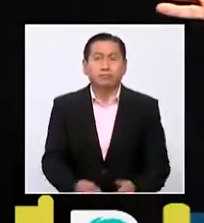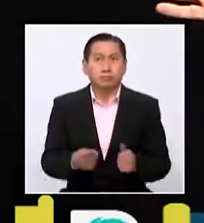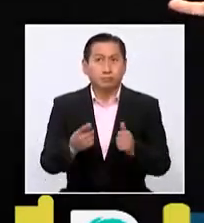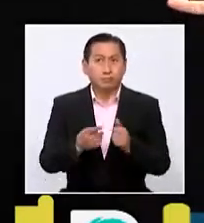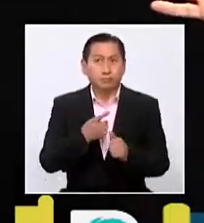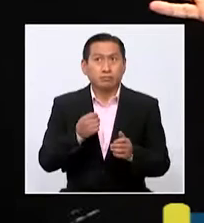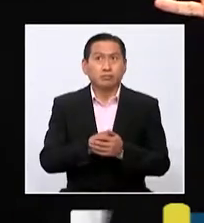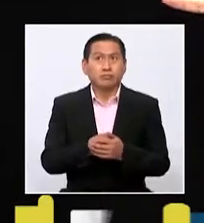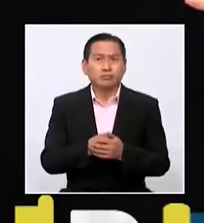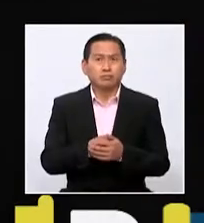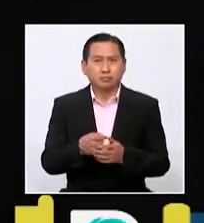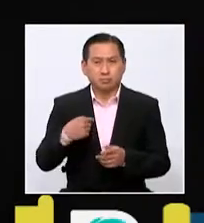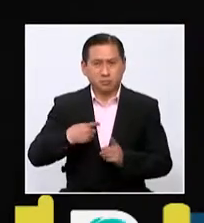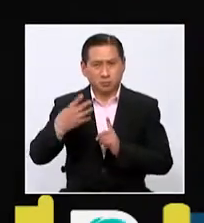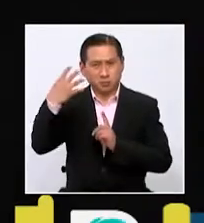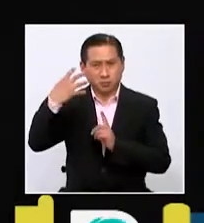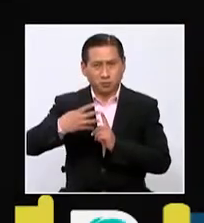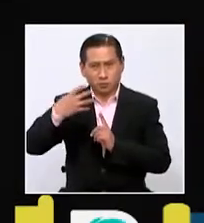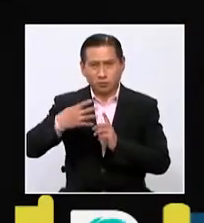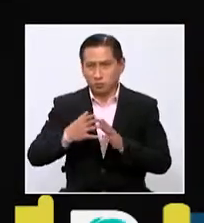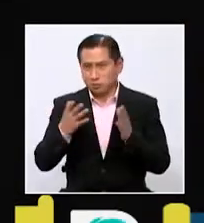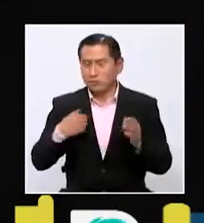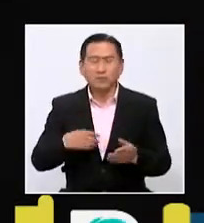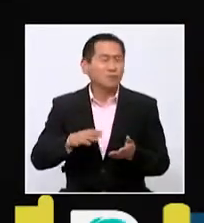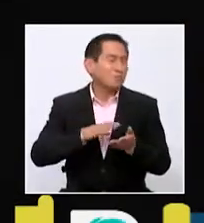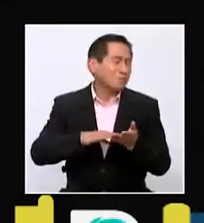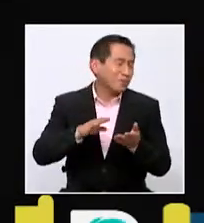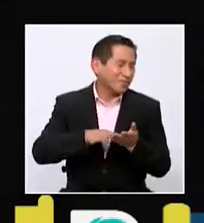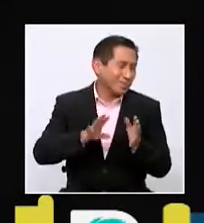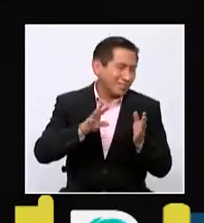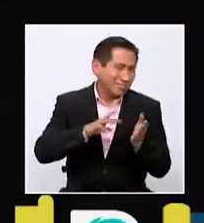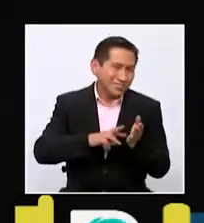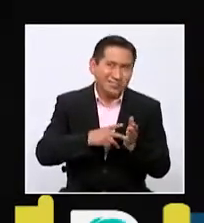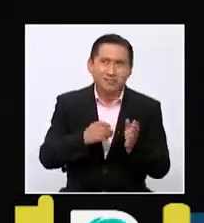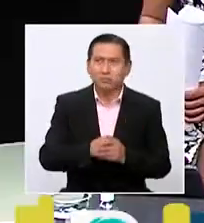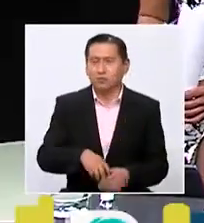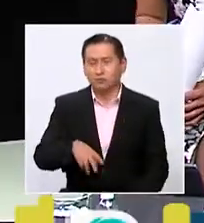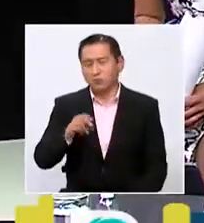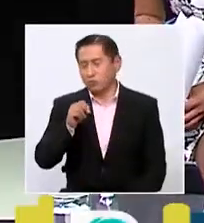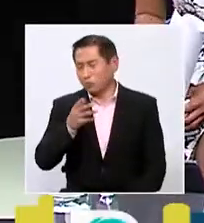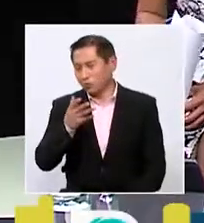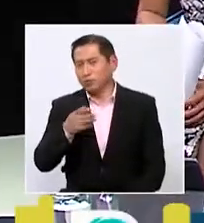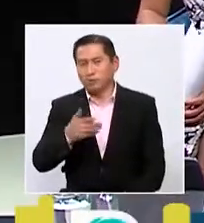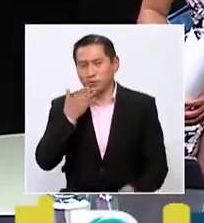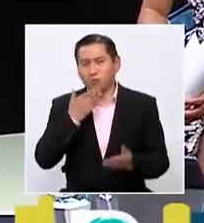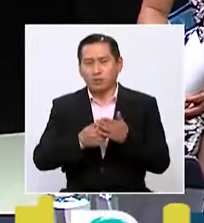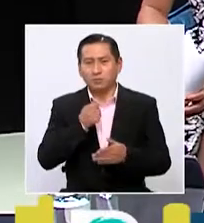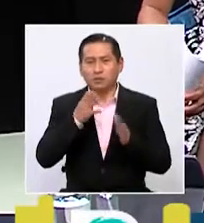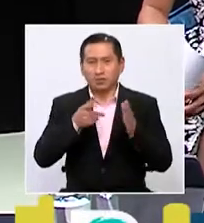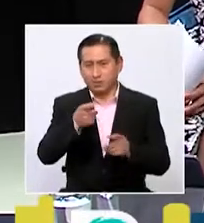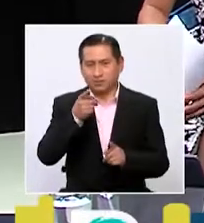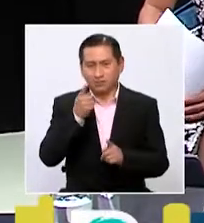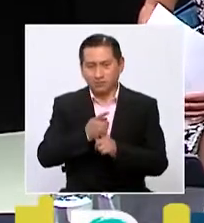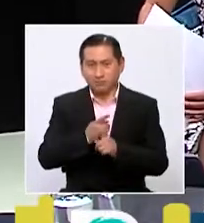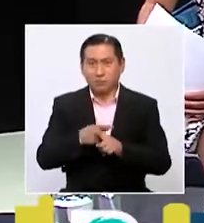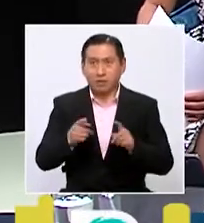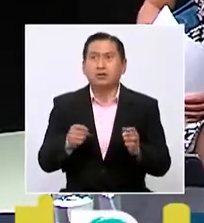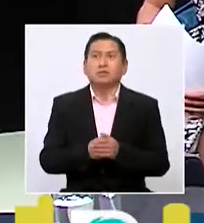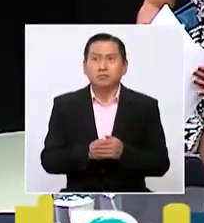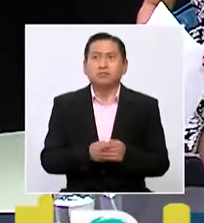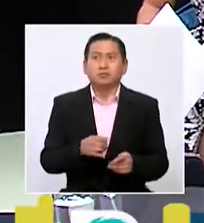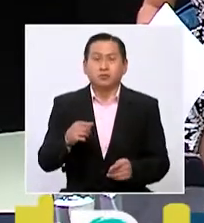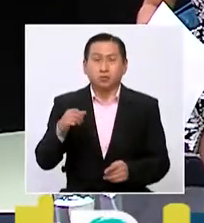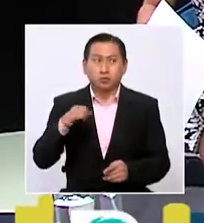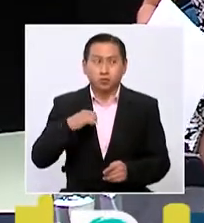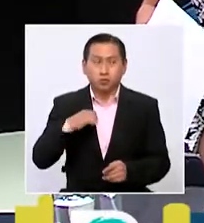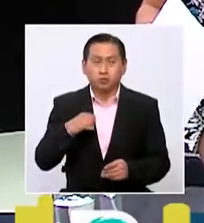me has estudiado bastante. Perdón, es que tenemos que hacerlo. No, eso habla de una muy buena periodista. Pero sí, mira, realmente yo me tomé